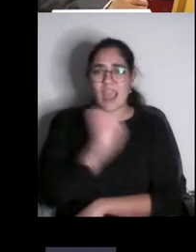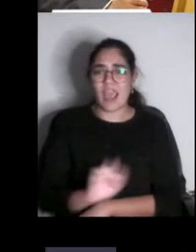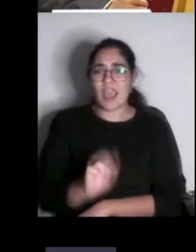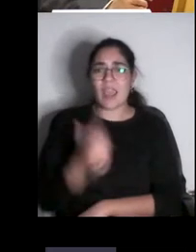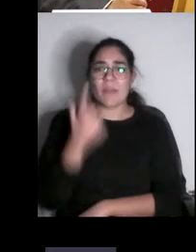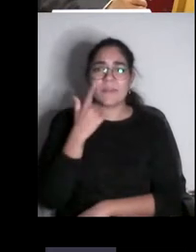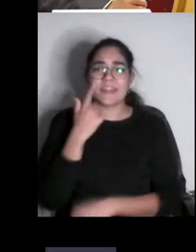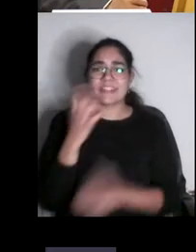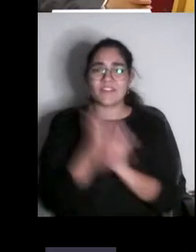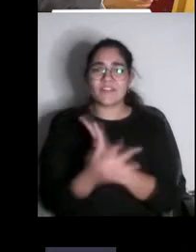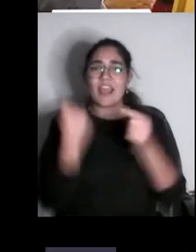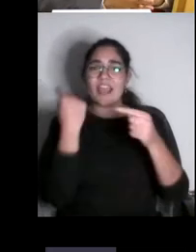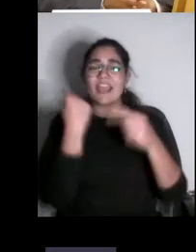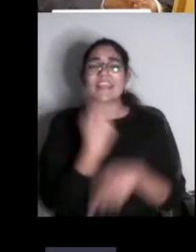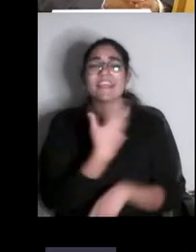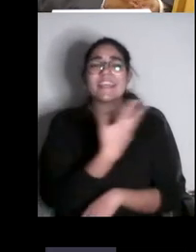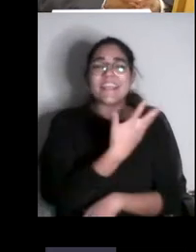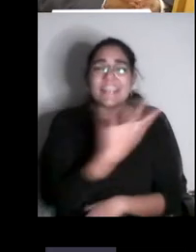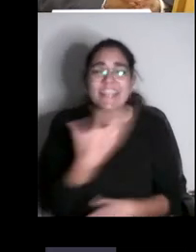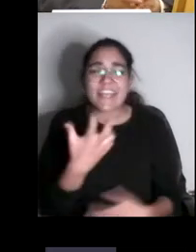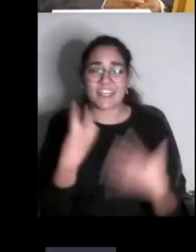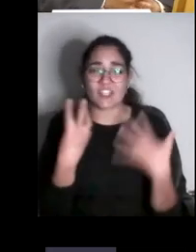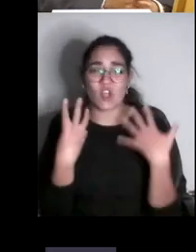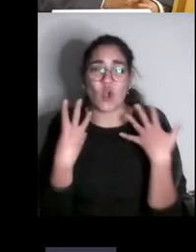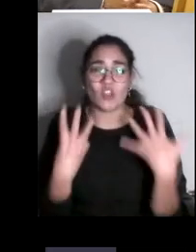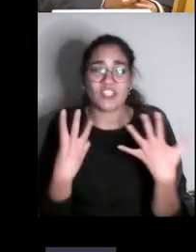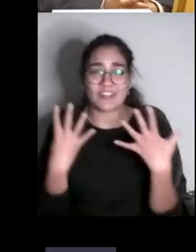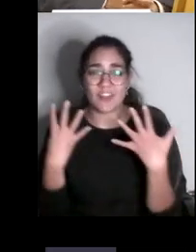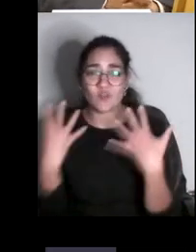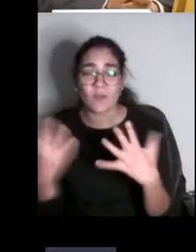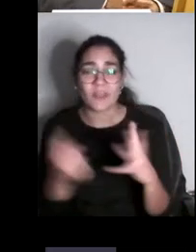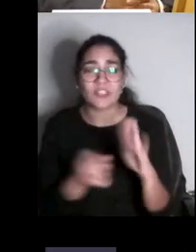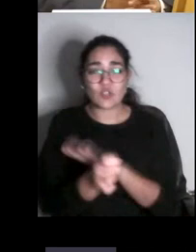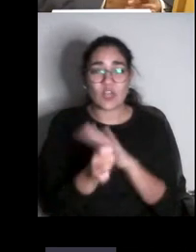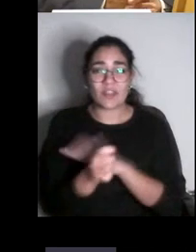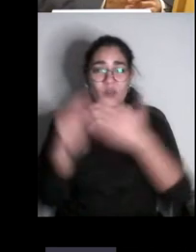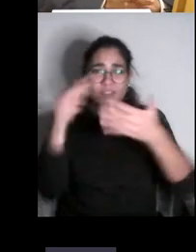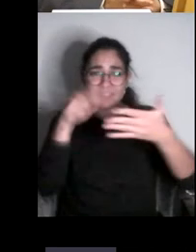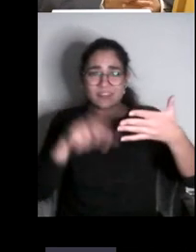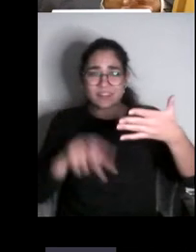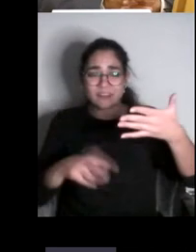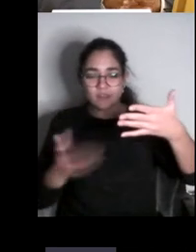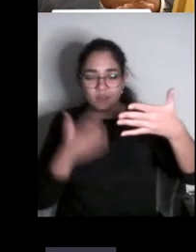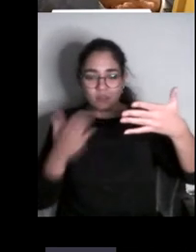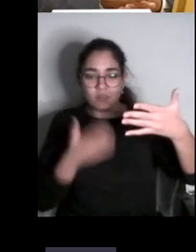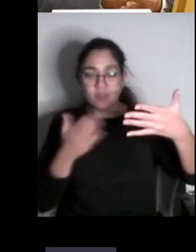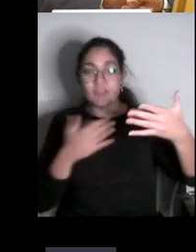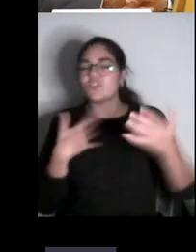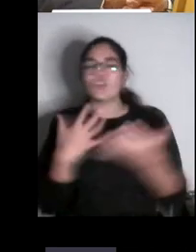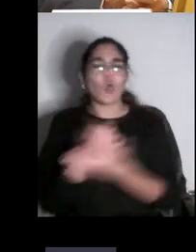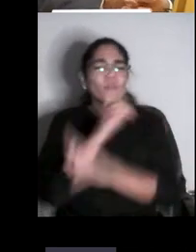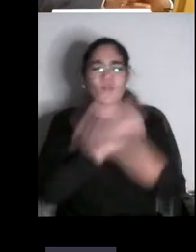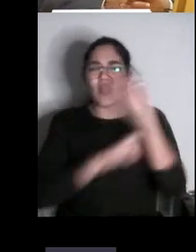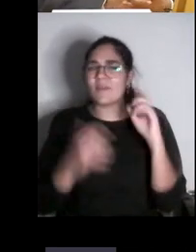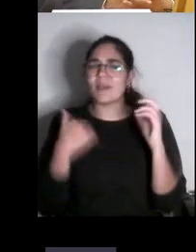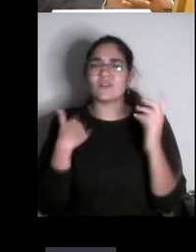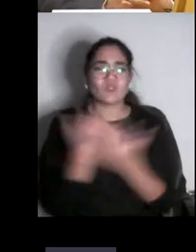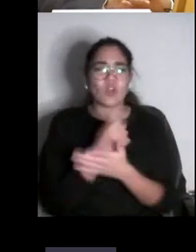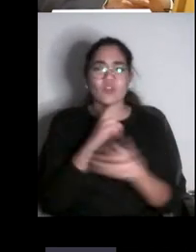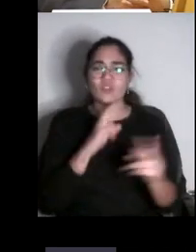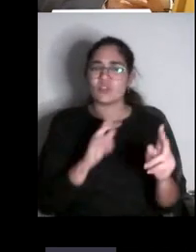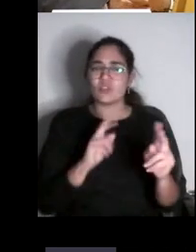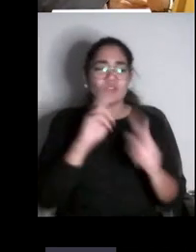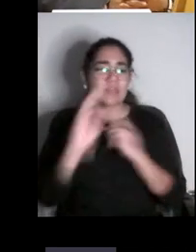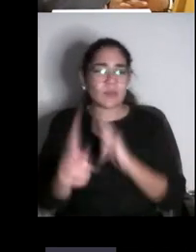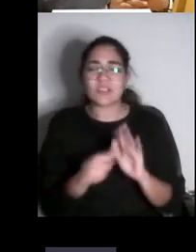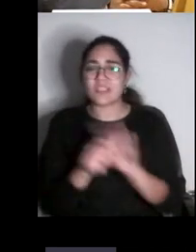las 589 solicitudes, que son unas cuantas, y de resolver las incidencias, de poner todo de su parte para que